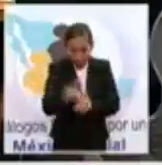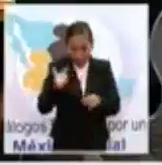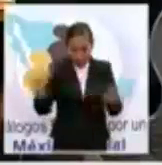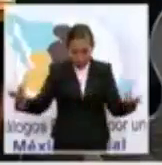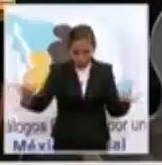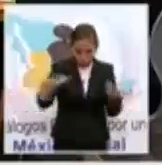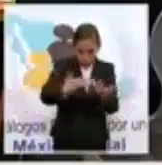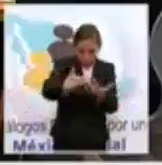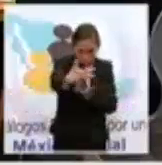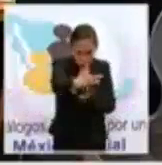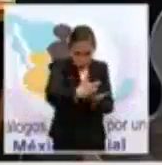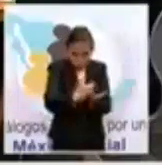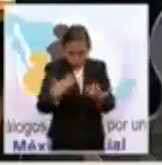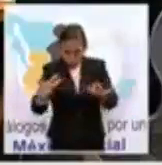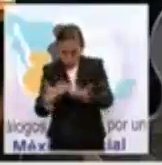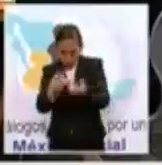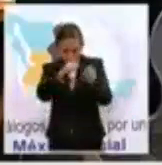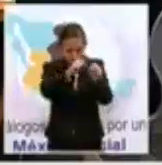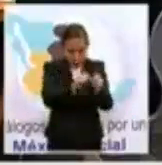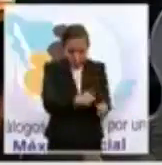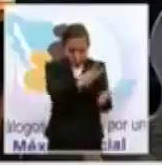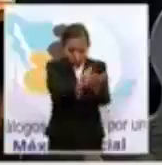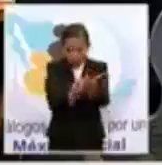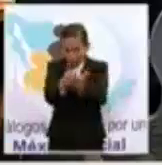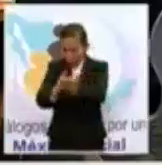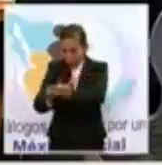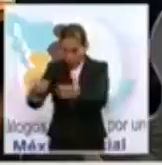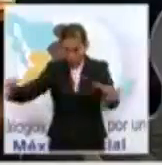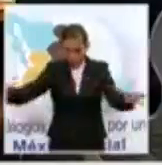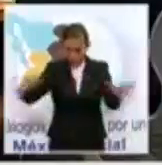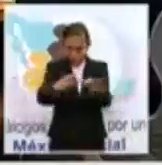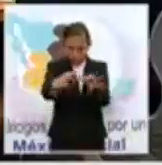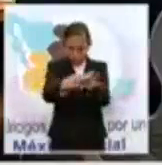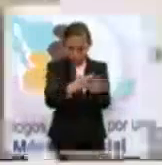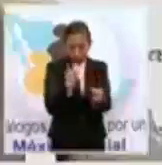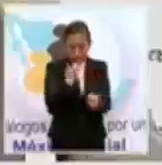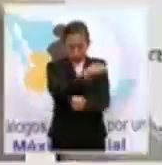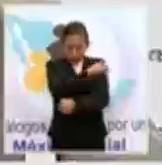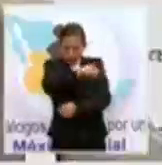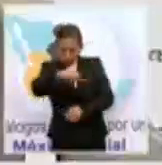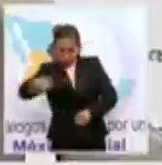articulación de los sistemas de programas podamos ir avanzando hasta esto